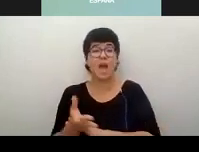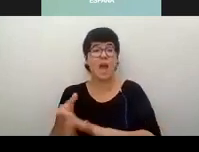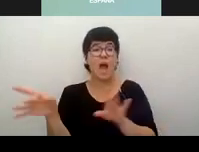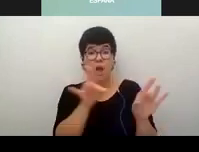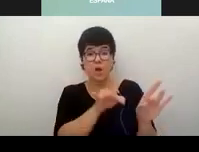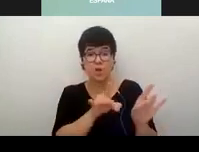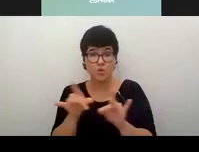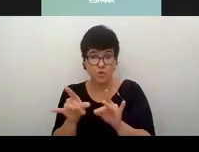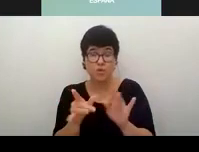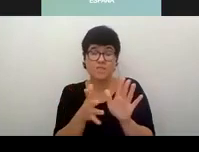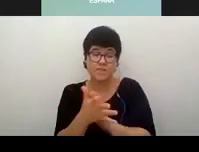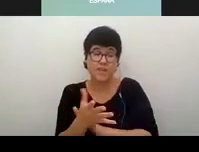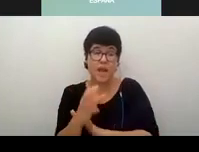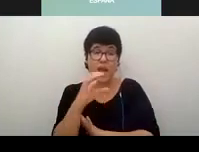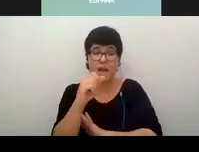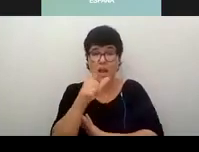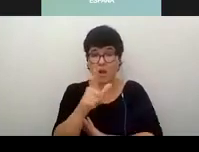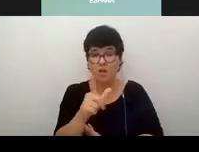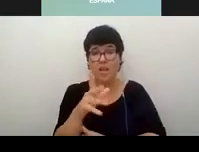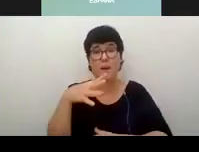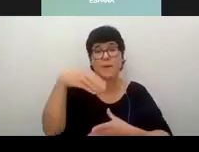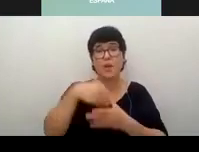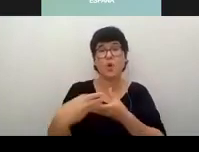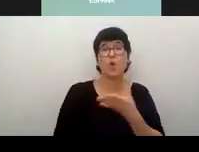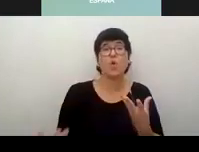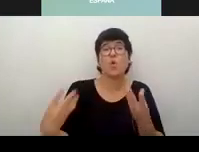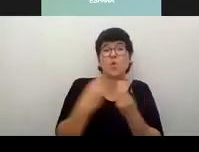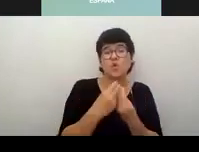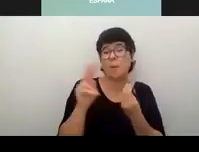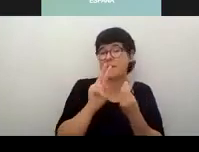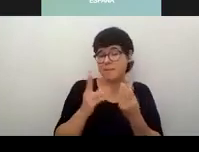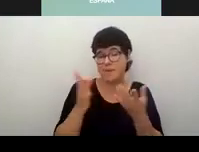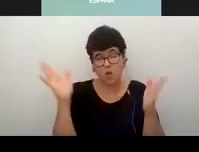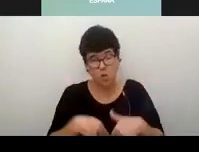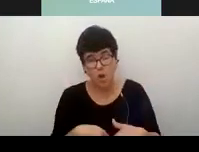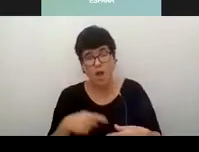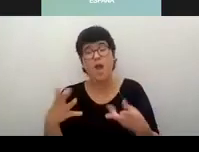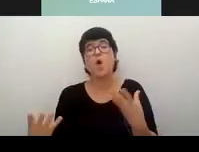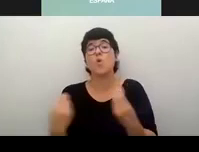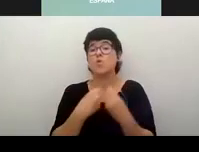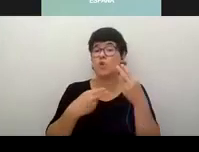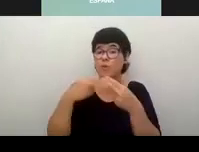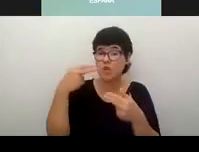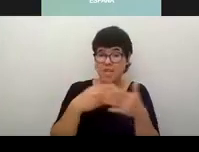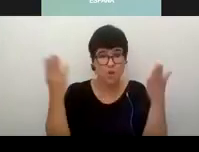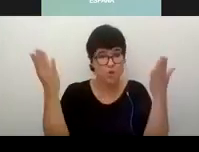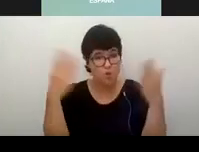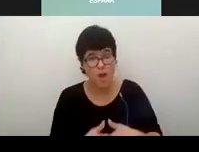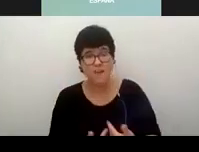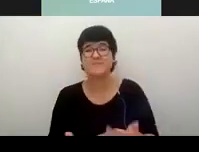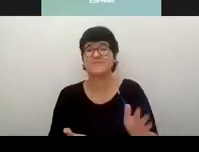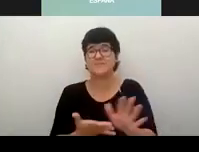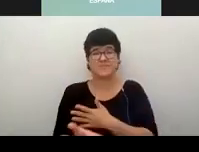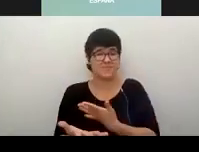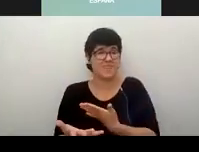sabéis, pero con el azúcar no entran vitaminas, con el azúcar no entran proteínas, estamos perdiendo una oportunidad, estamos